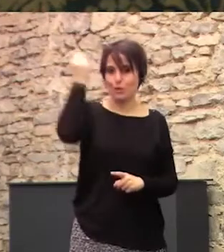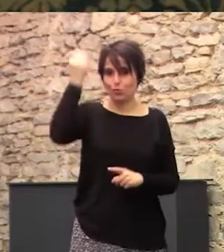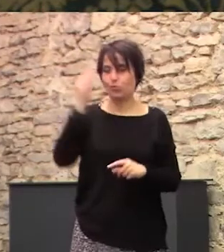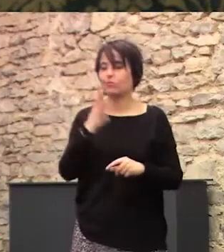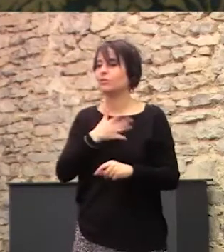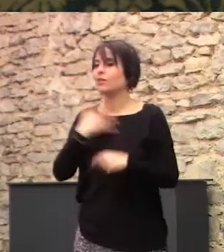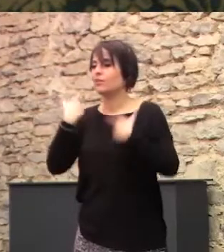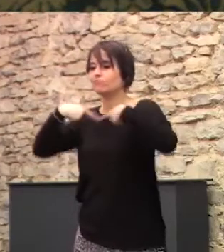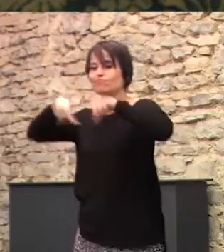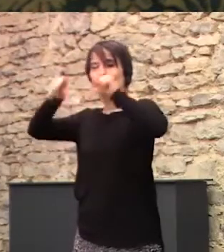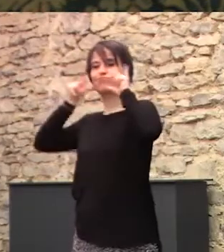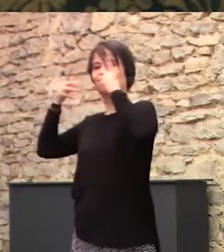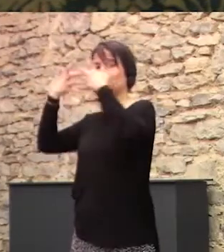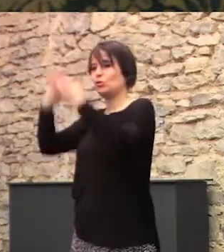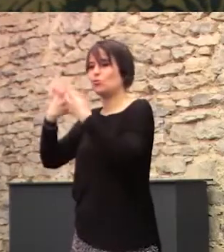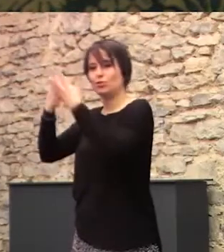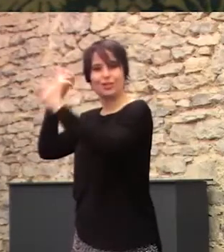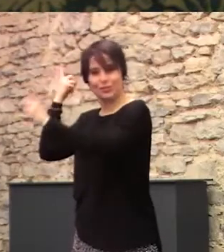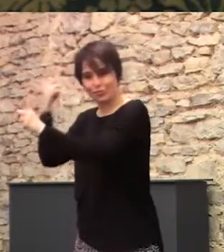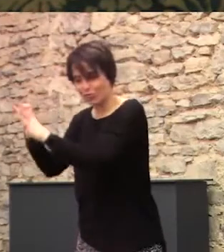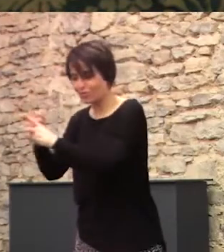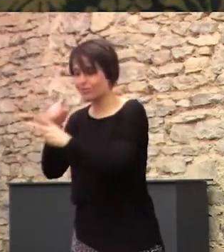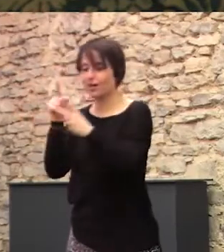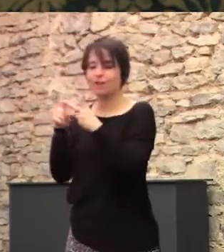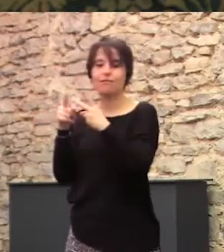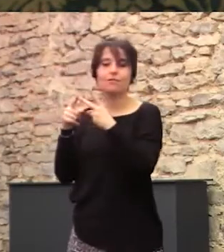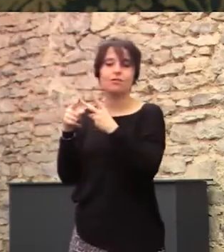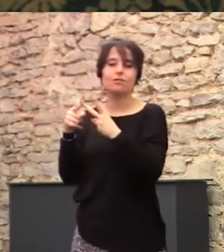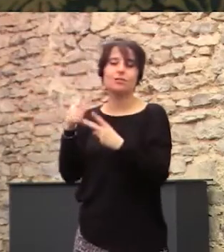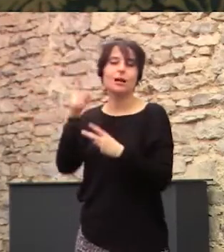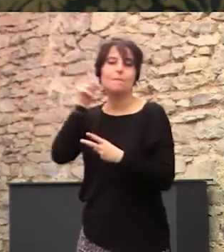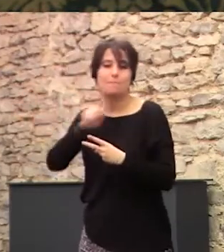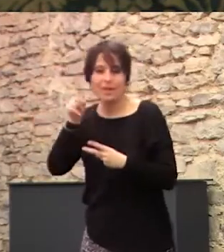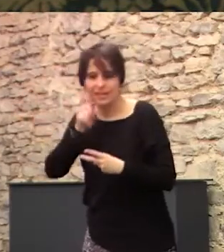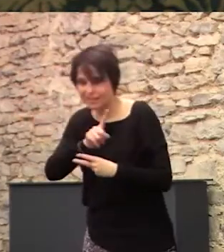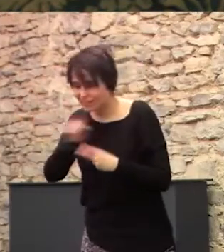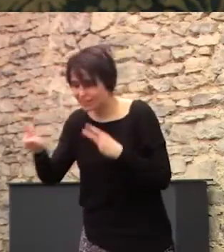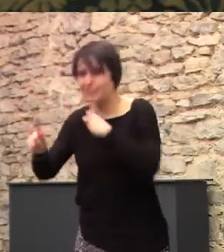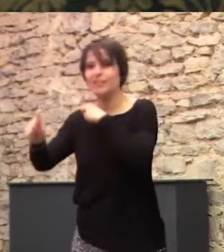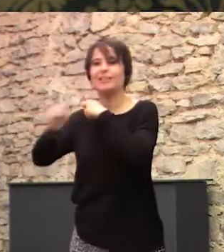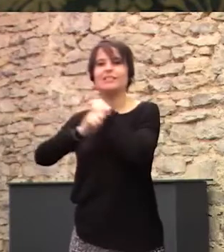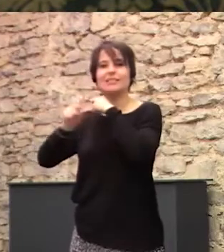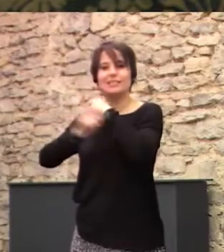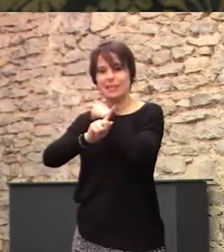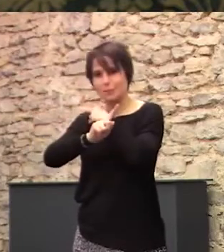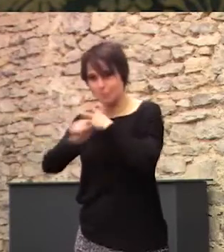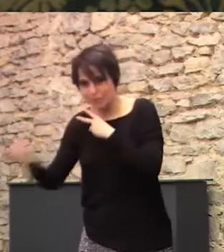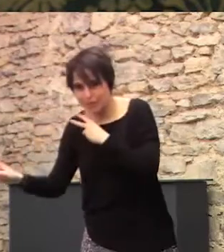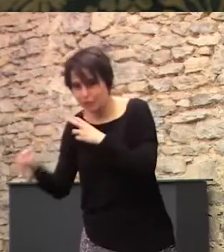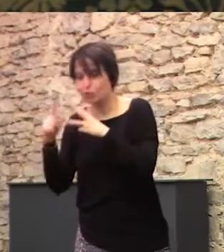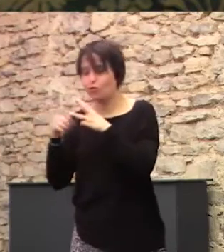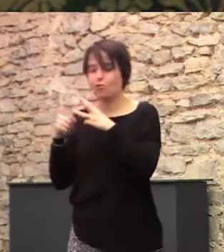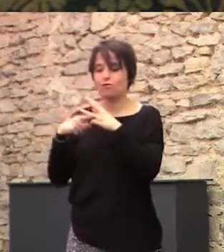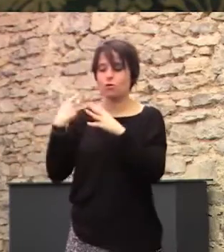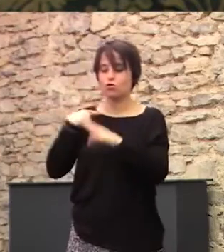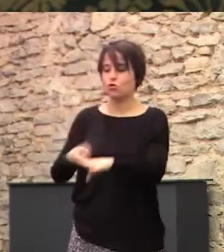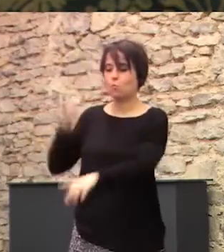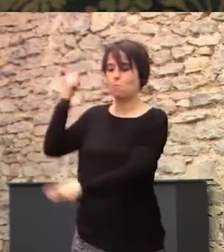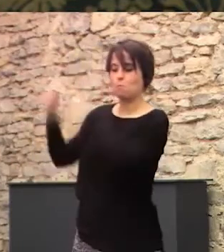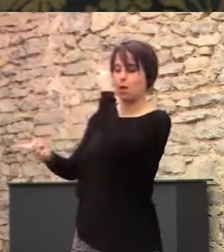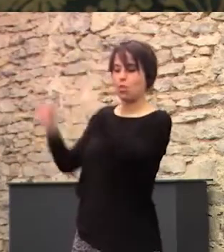ego, luchar contra las tentaciones de mentir, de hacer trampa, de salirse con la suya, de imponer